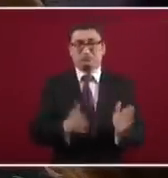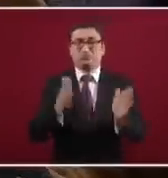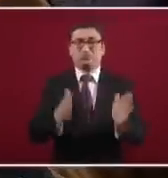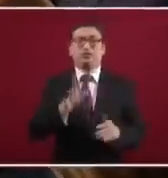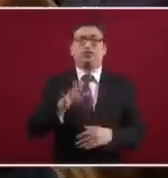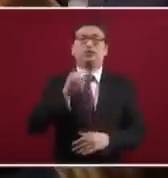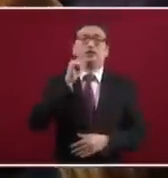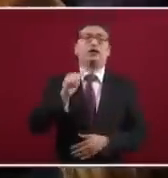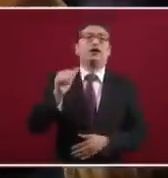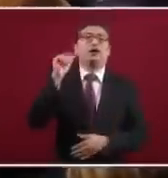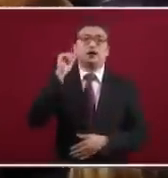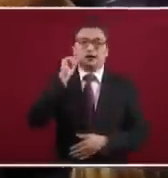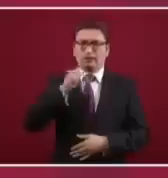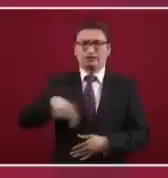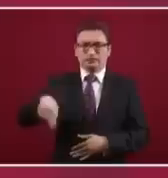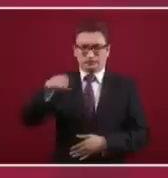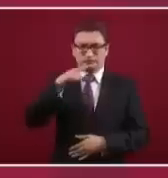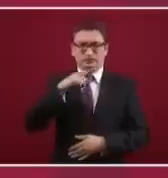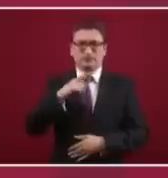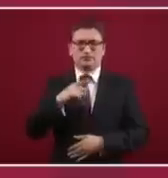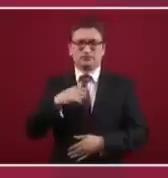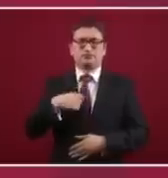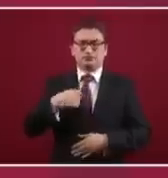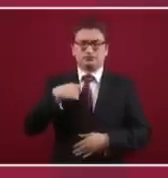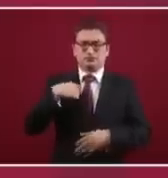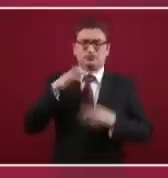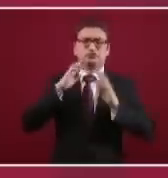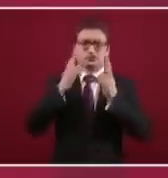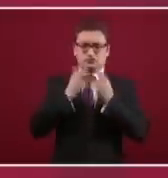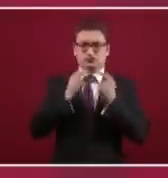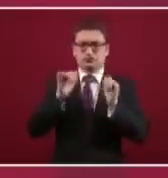me reuní con legisladores